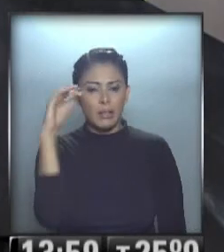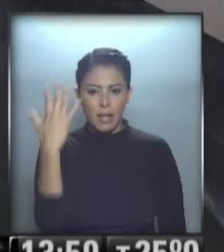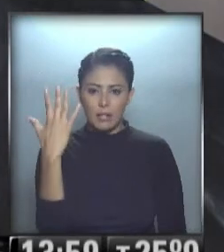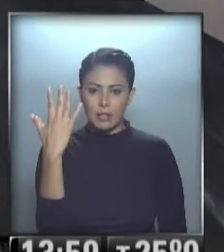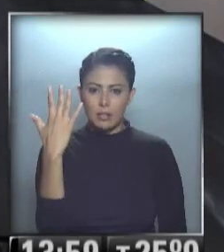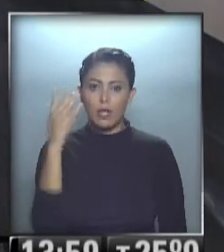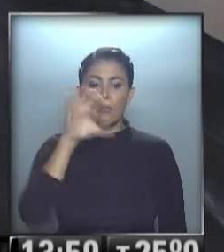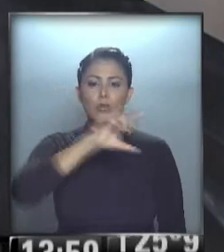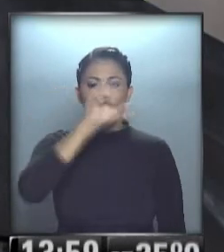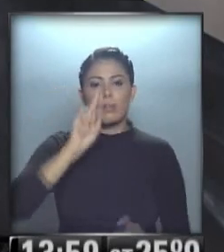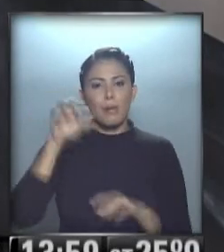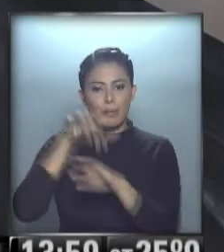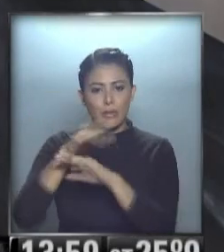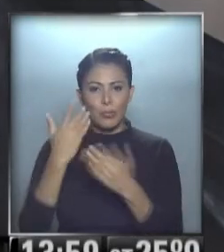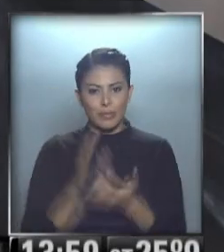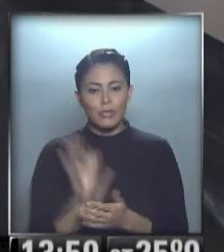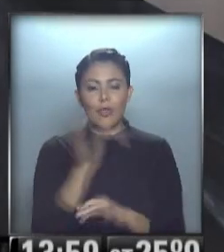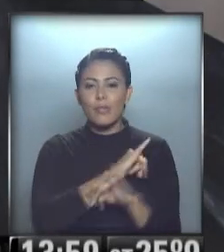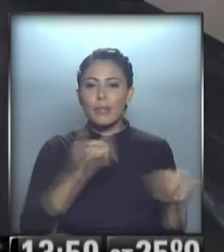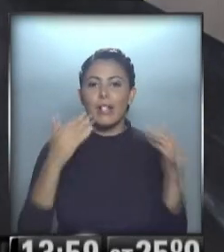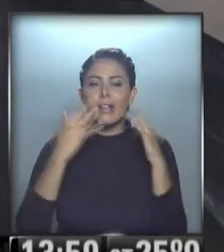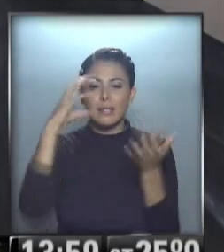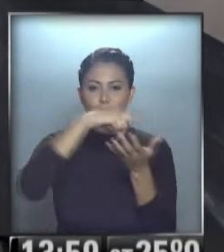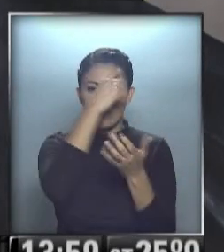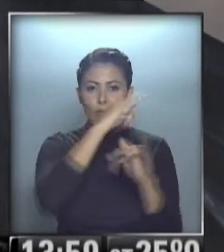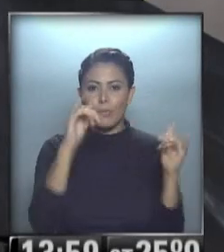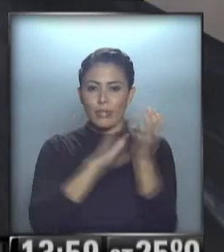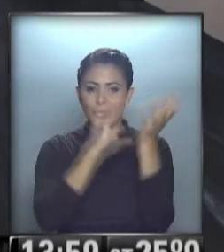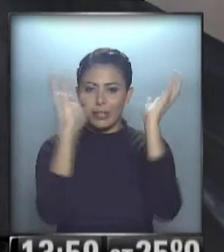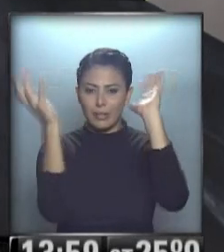en Formosa y en Misiones. La información es del Servicio Meteorológico Nacional.